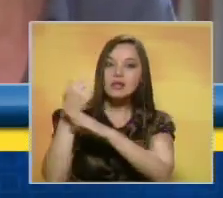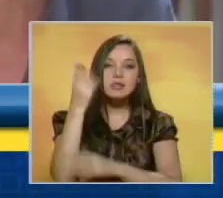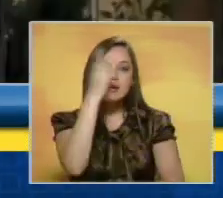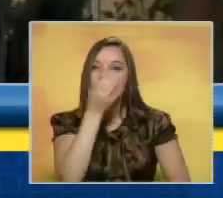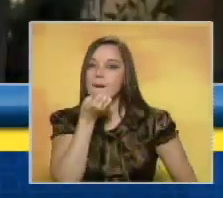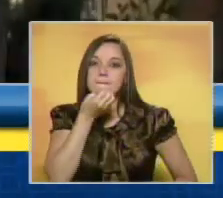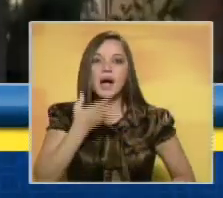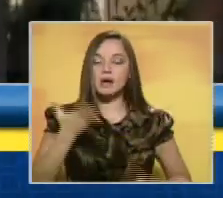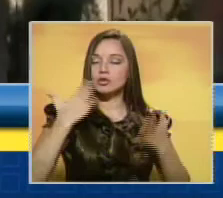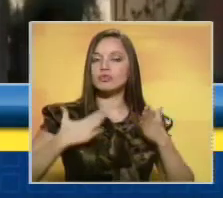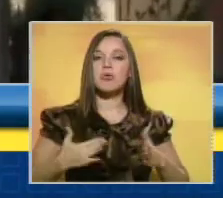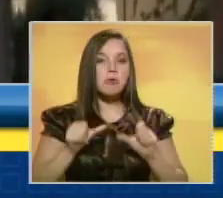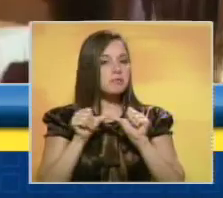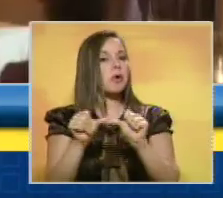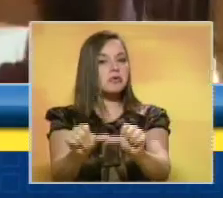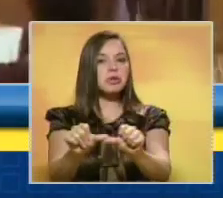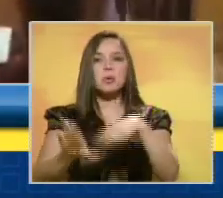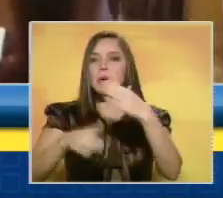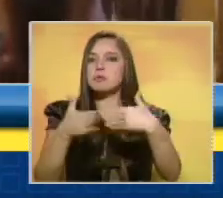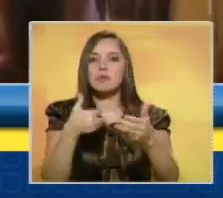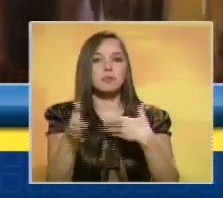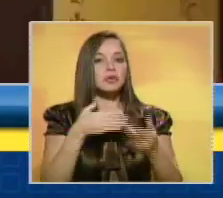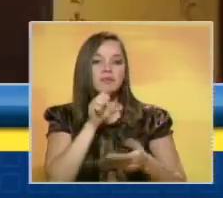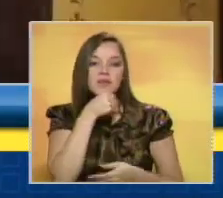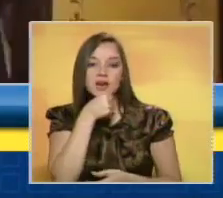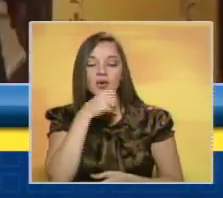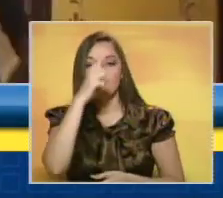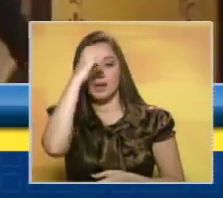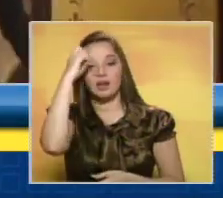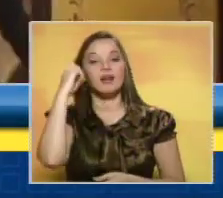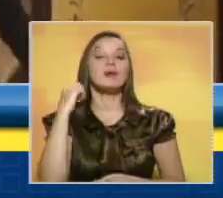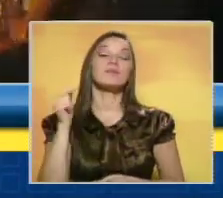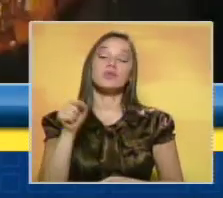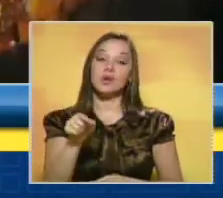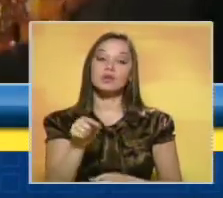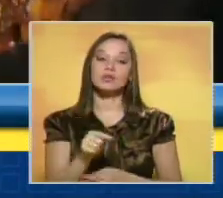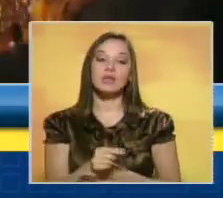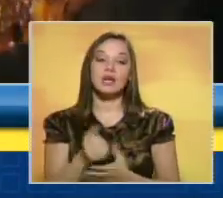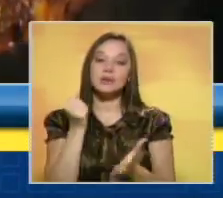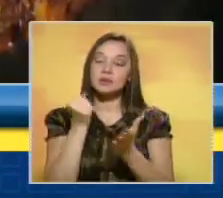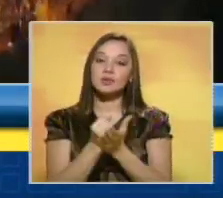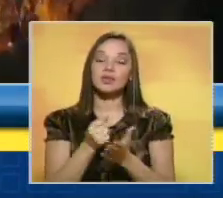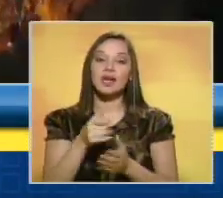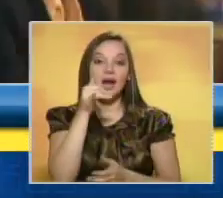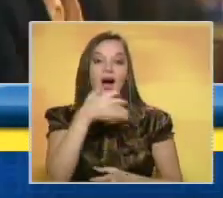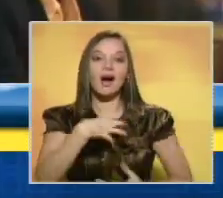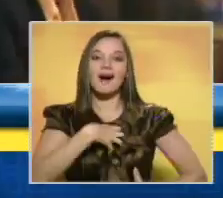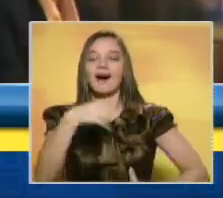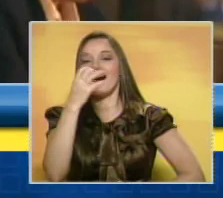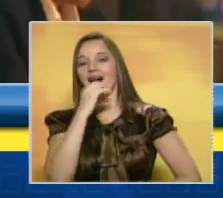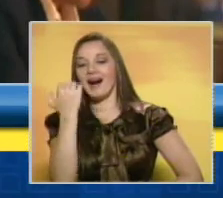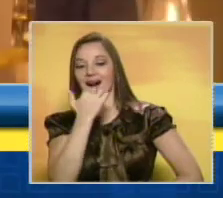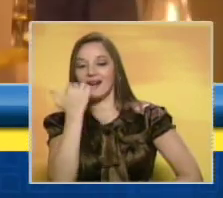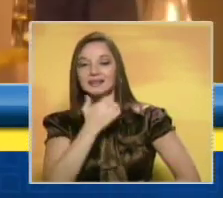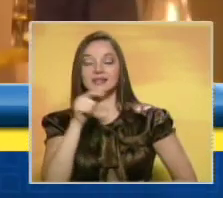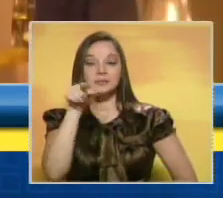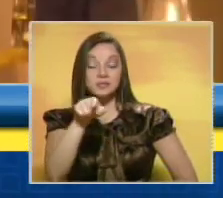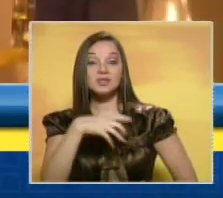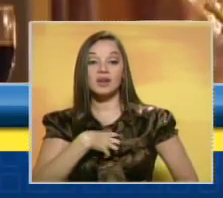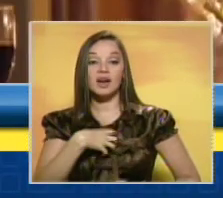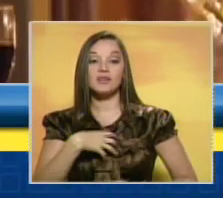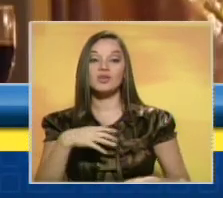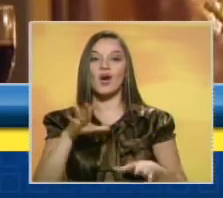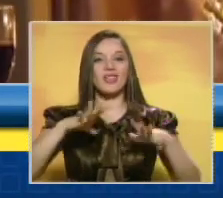cinematográfico en Second Best Exotic Hotel Marigold, un film de marcado humor británico ambientado en un establecimiento